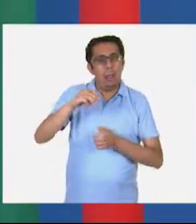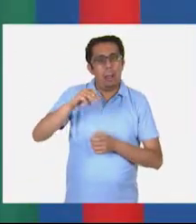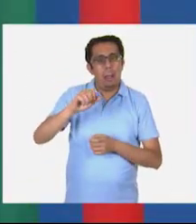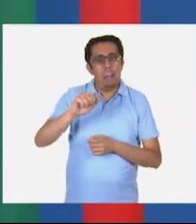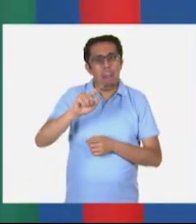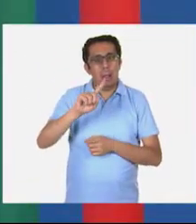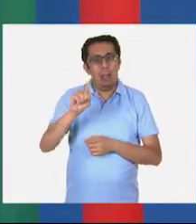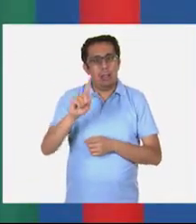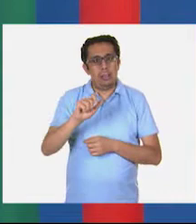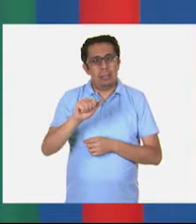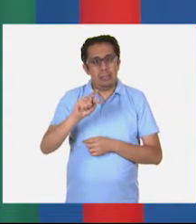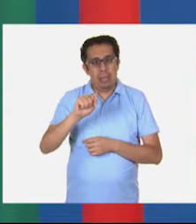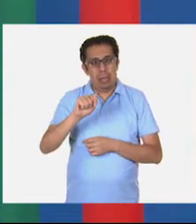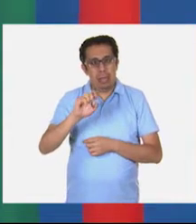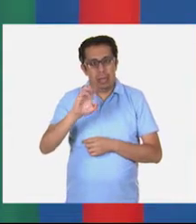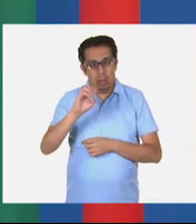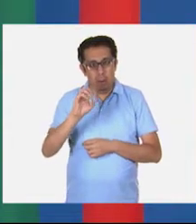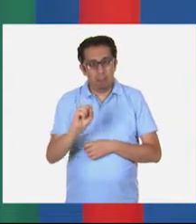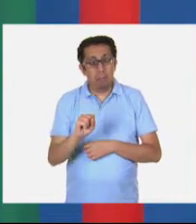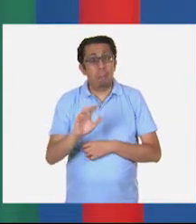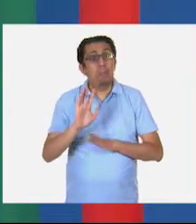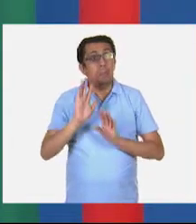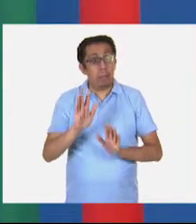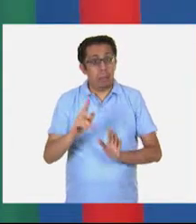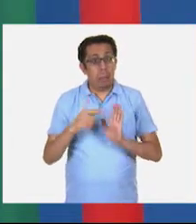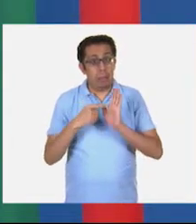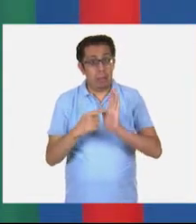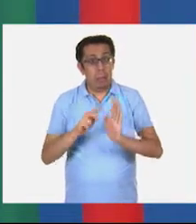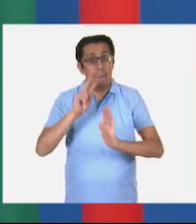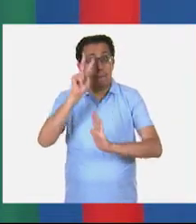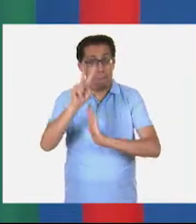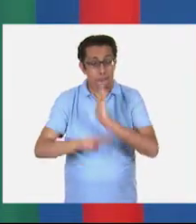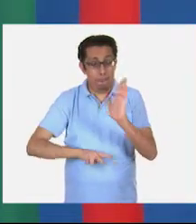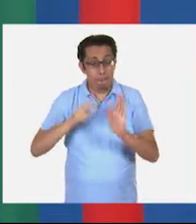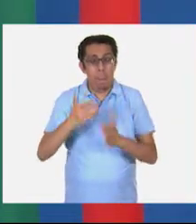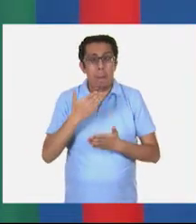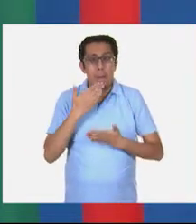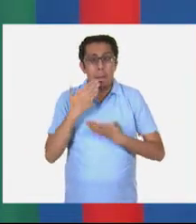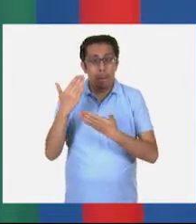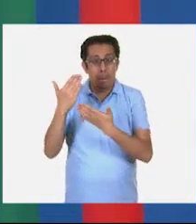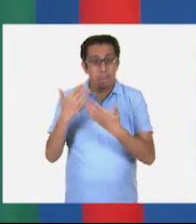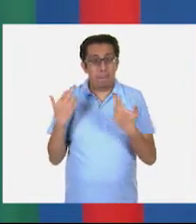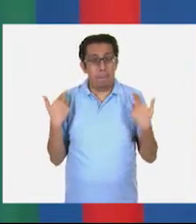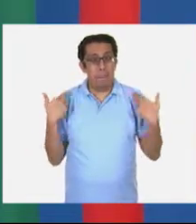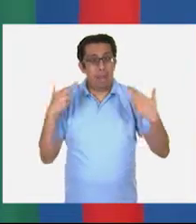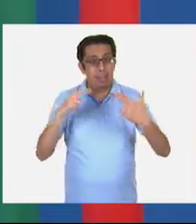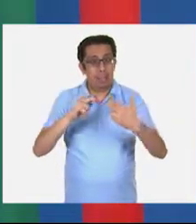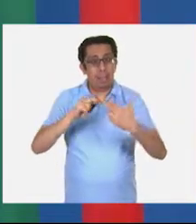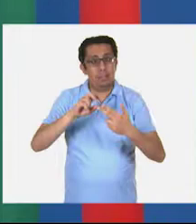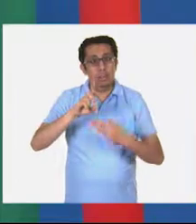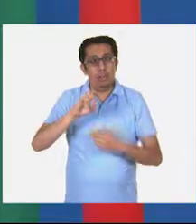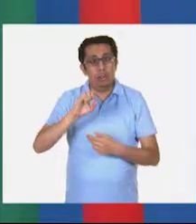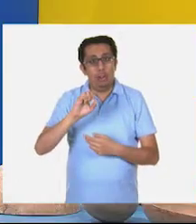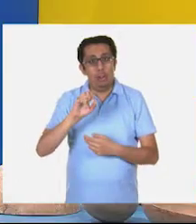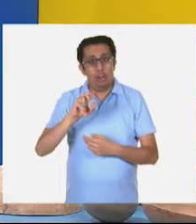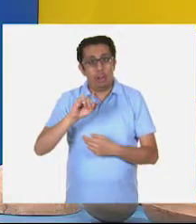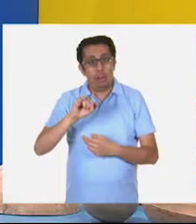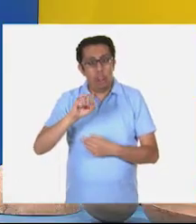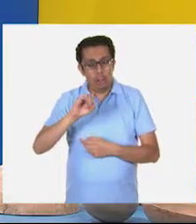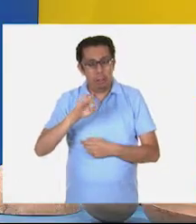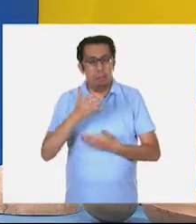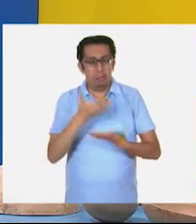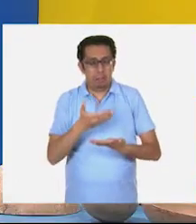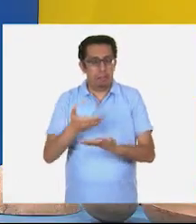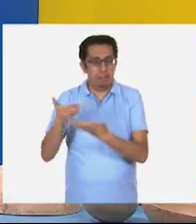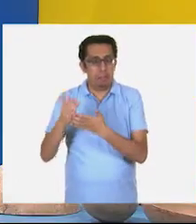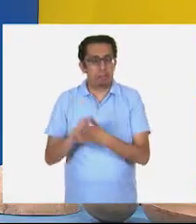Y después de ver estos videos, le damos la bienvenida al maestro Dionisio Demetrio Olivares Gamboa. Maestro, bienvenido. Adelante, por